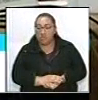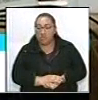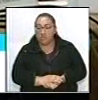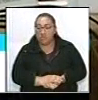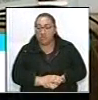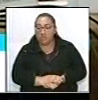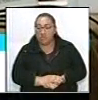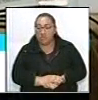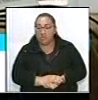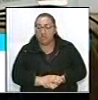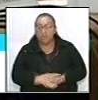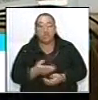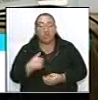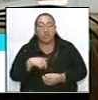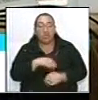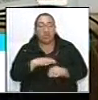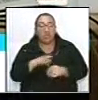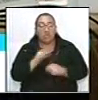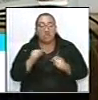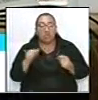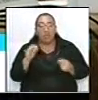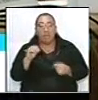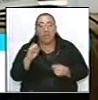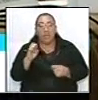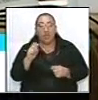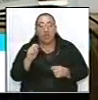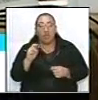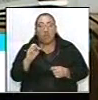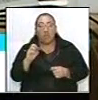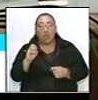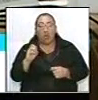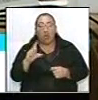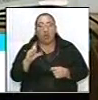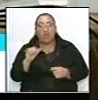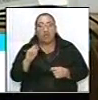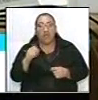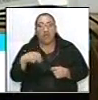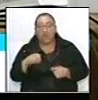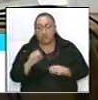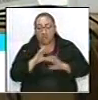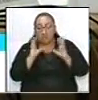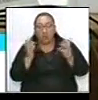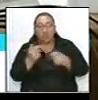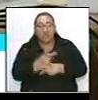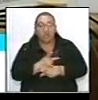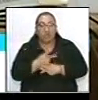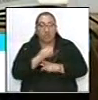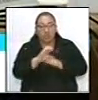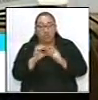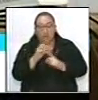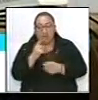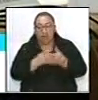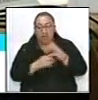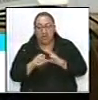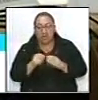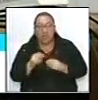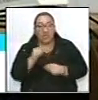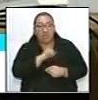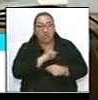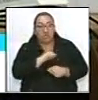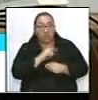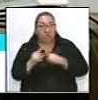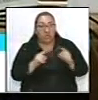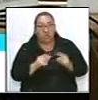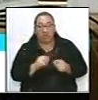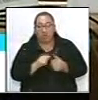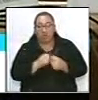Nosotros hicimos un sistema metropolitano y le entregamos facultades a la Gerencia de Seguridad Ciudadana para ser el ente rector en